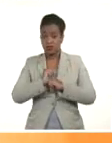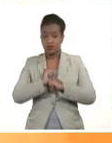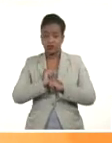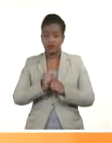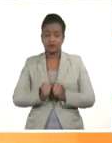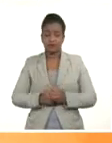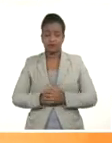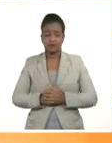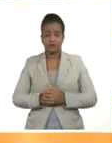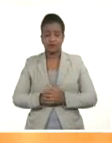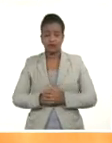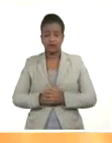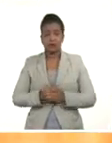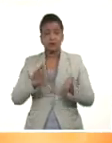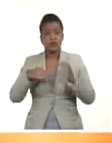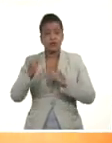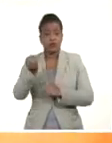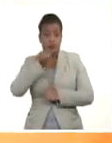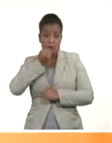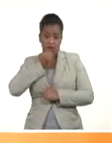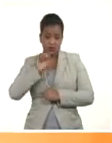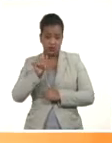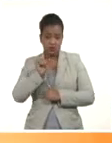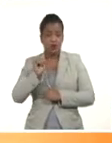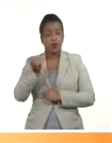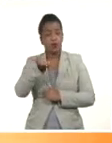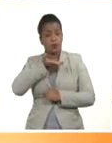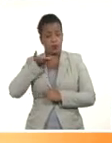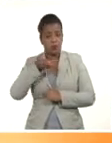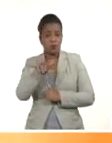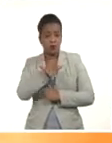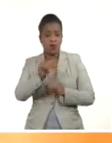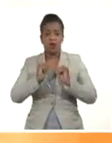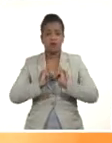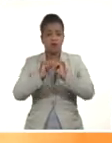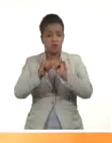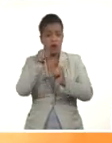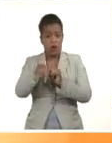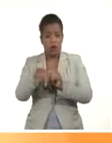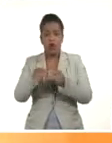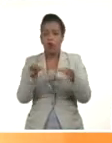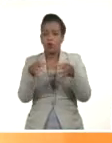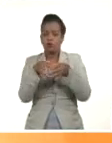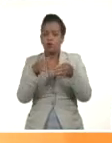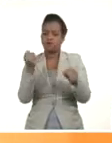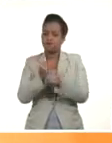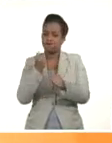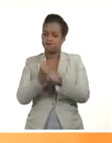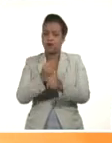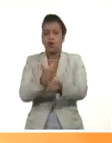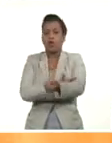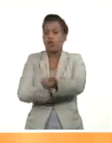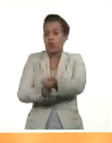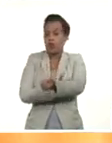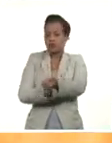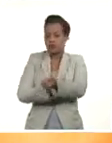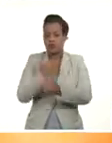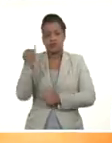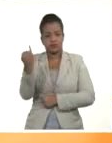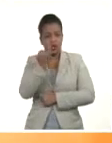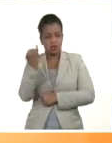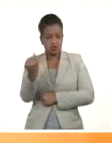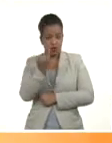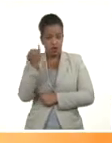Comercio Exterior, Rodrigo Malmierca, que trabaja ahora un grupo para las donaciones internacionales, que